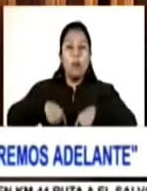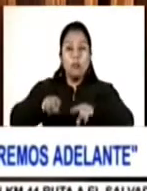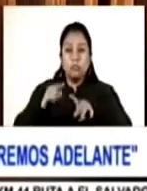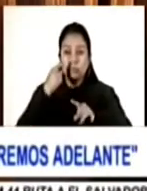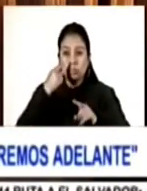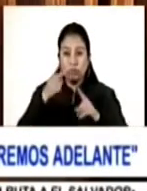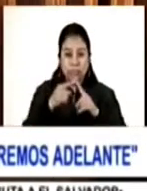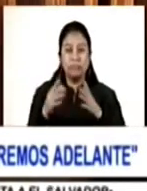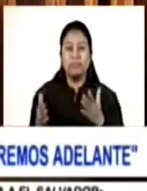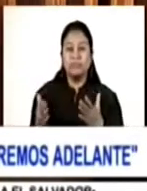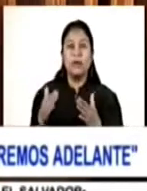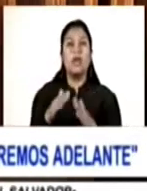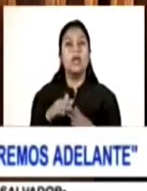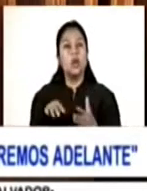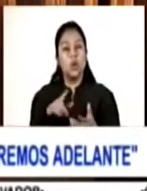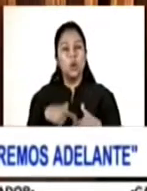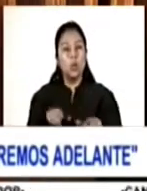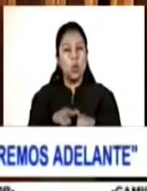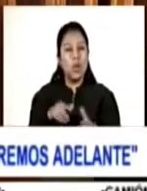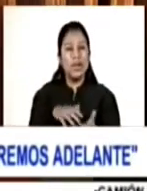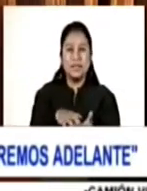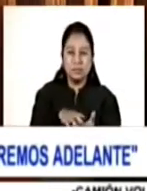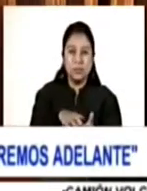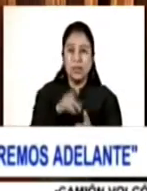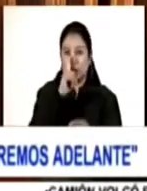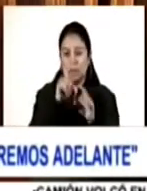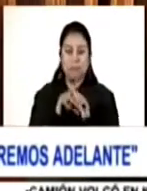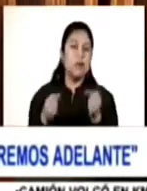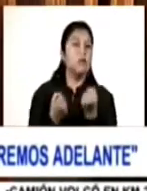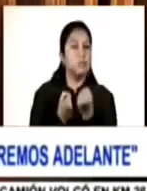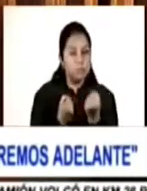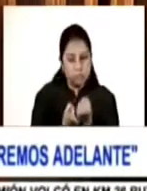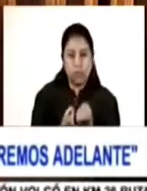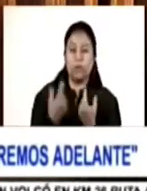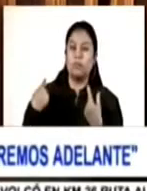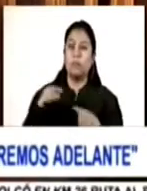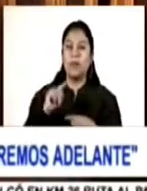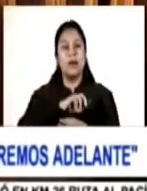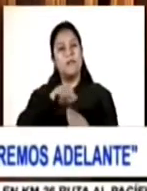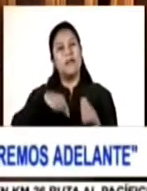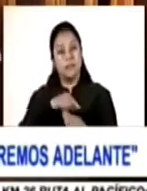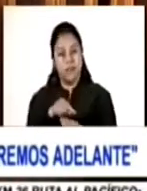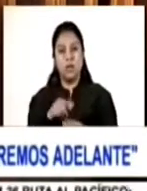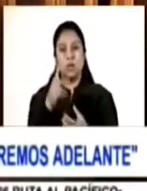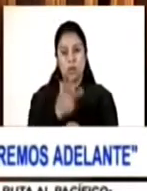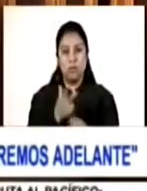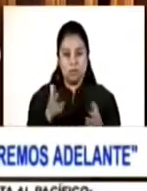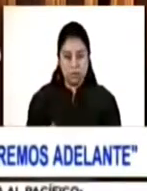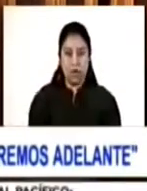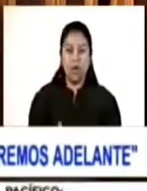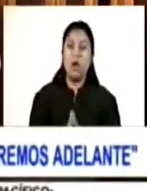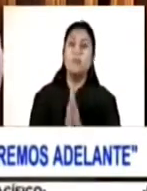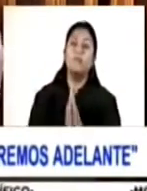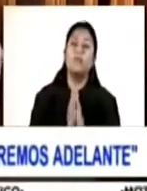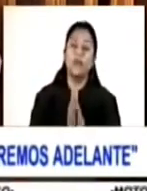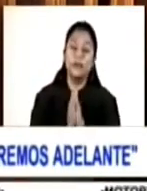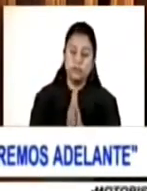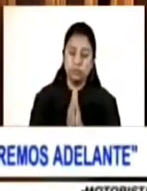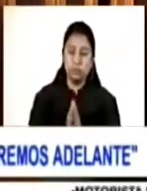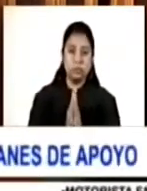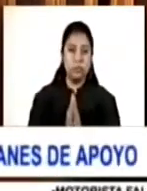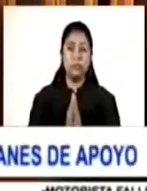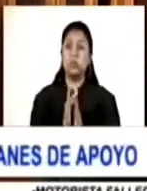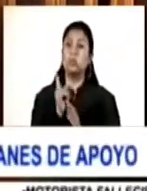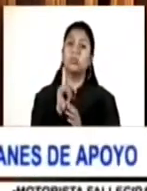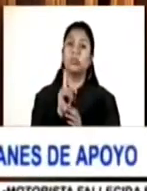y los otros programas de apoyo que tenemos para las familias guatemaltecas afectadas por esta crisis. Les pido que, por favor,